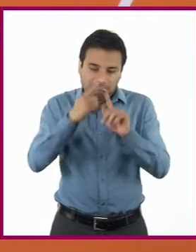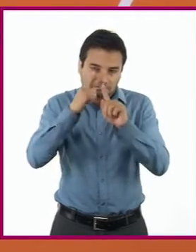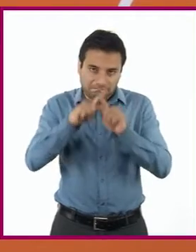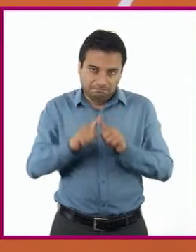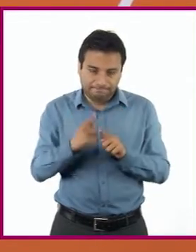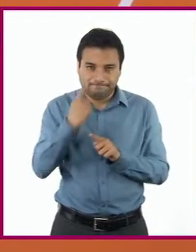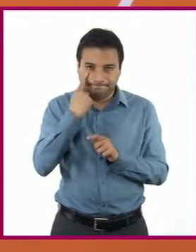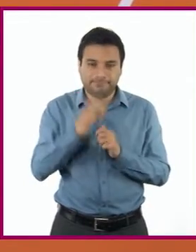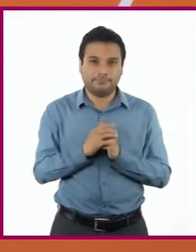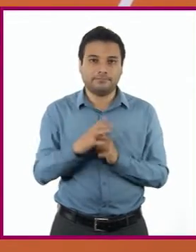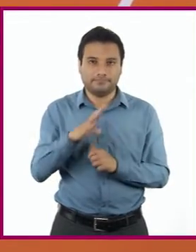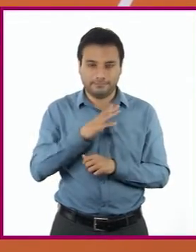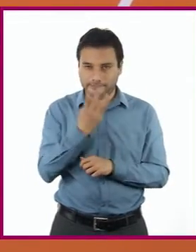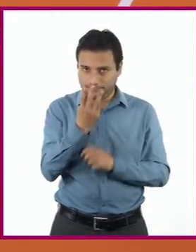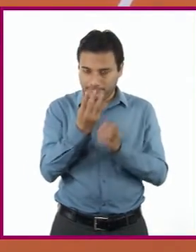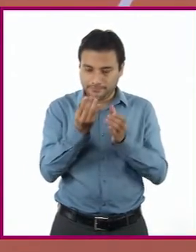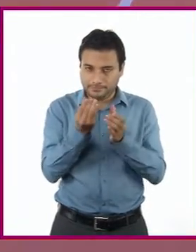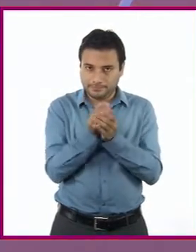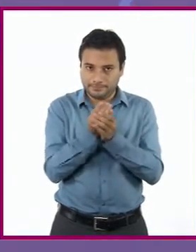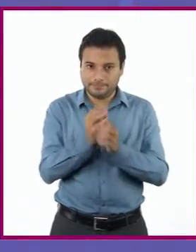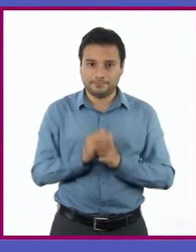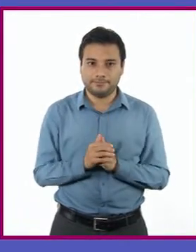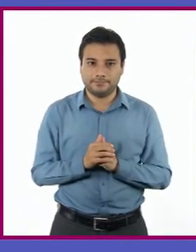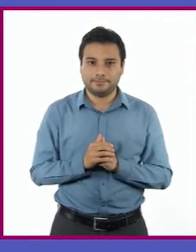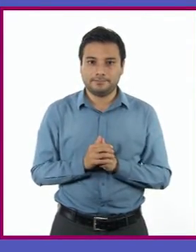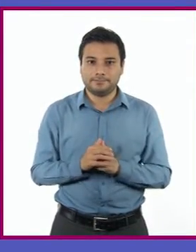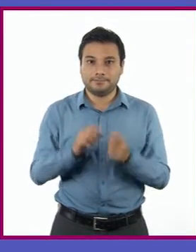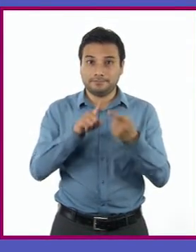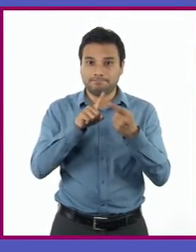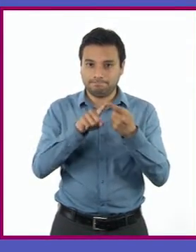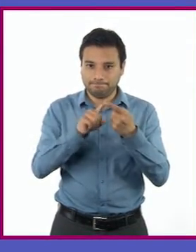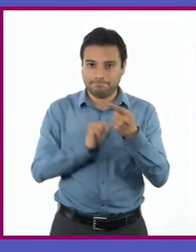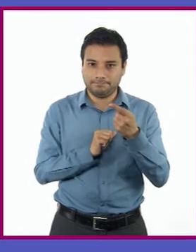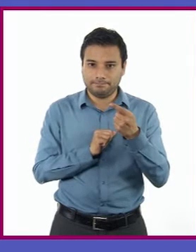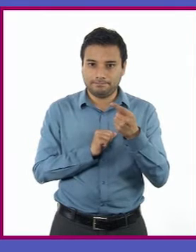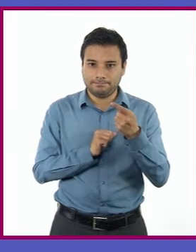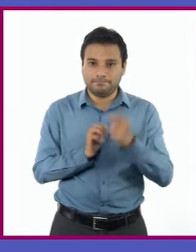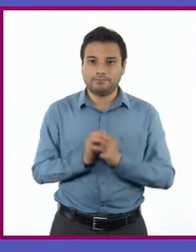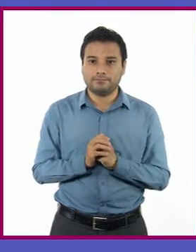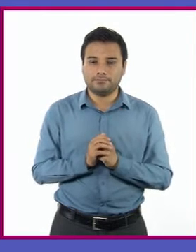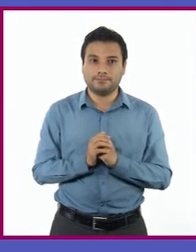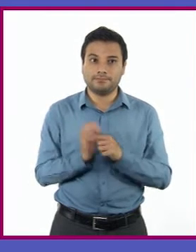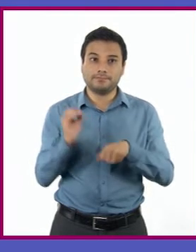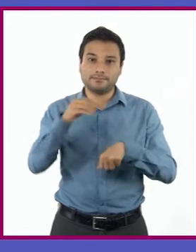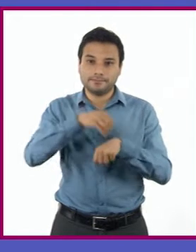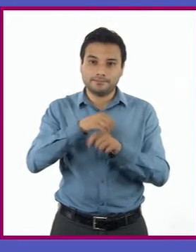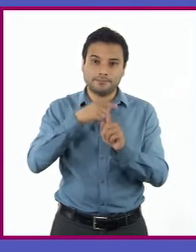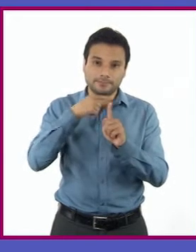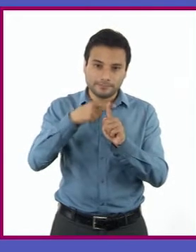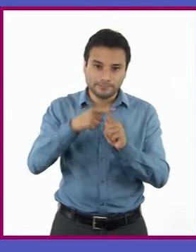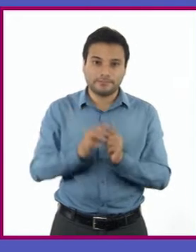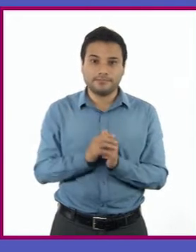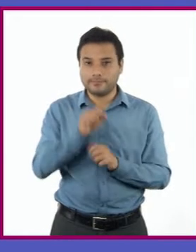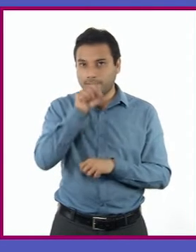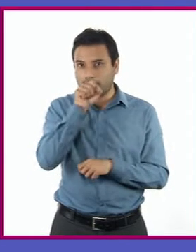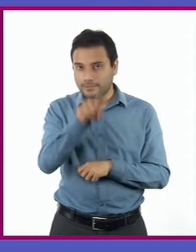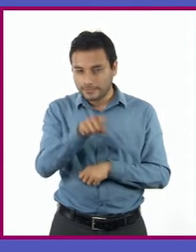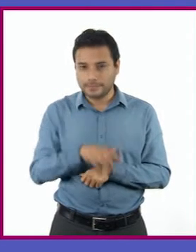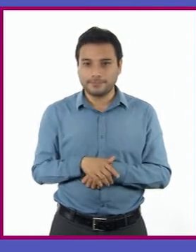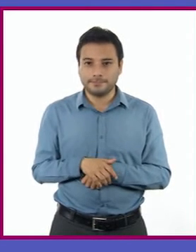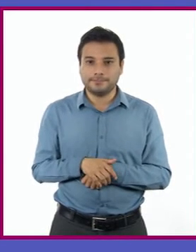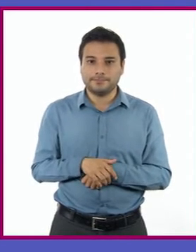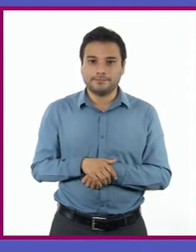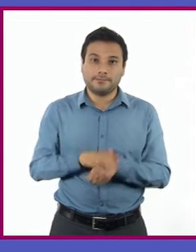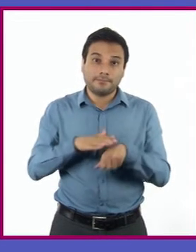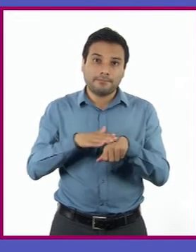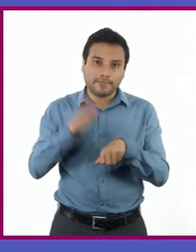Se distinguen 3 tipos: los aditivos, incluso, además, en suma, también, incluso,